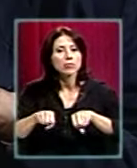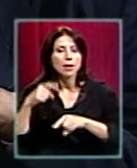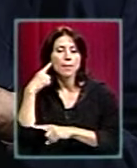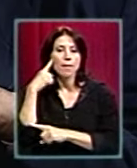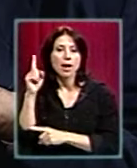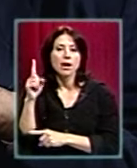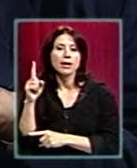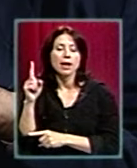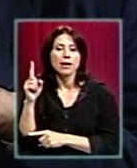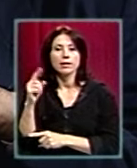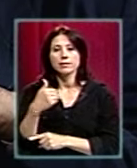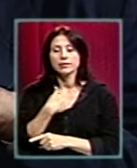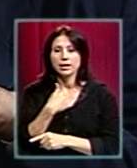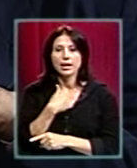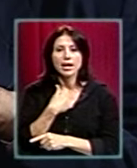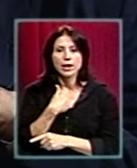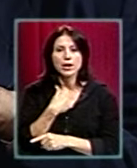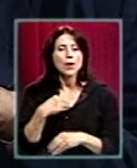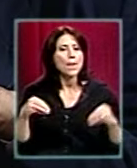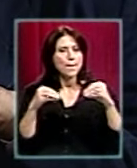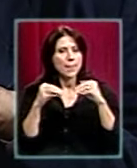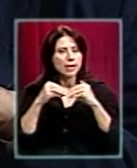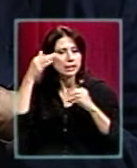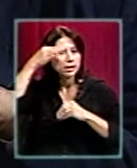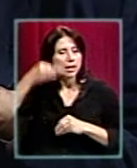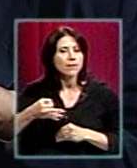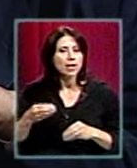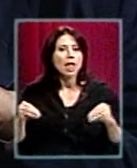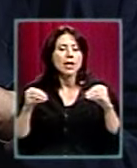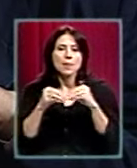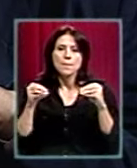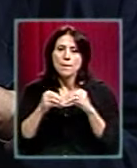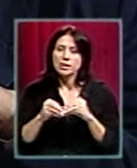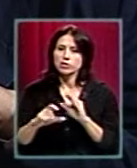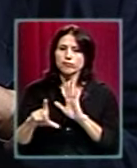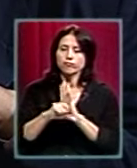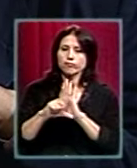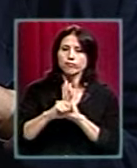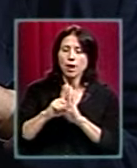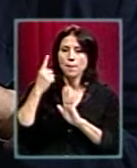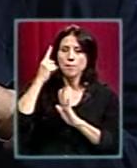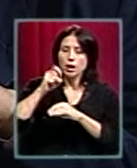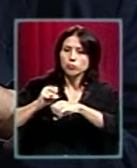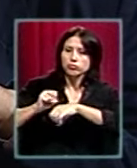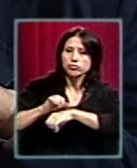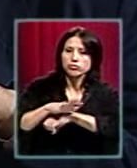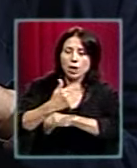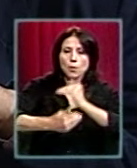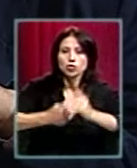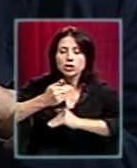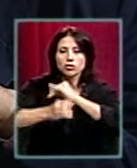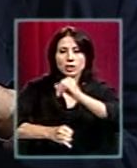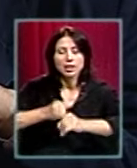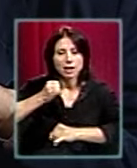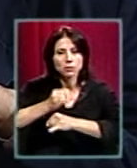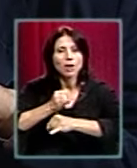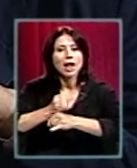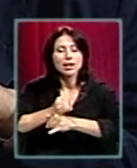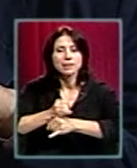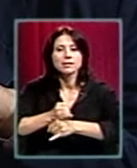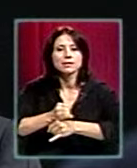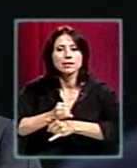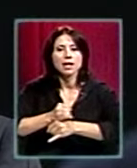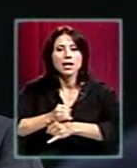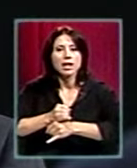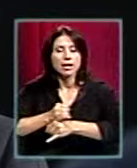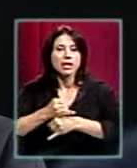para tener más credibilidad y más legitimidad para incidir en los procesos internacionales que se